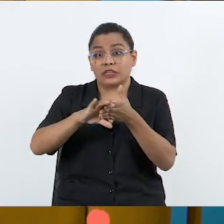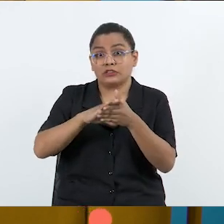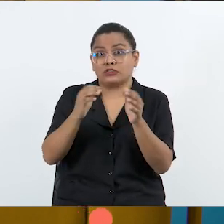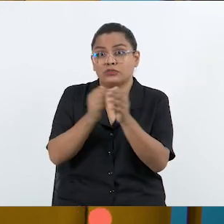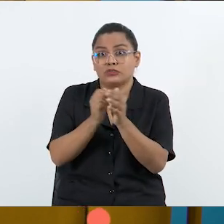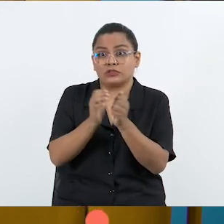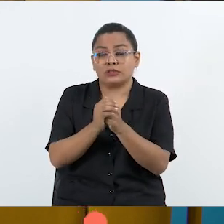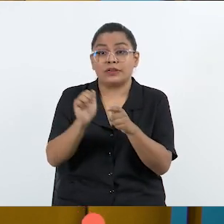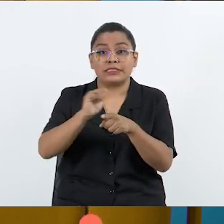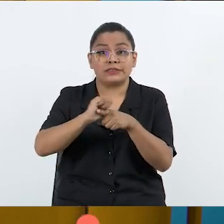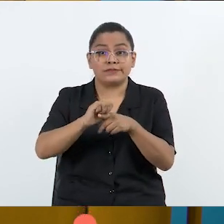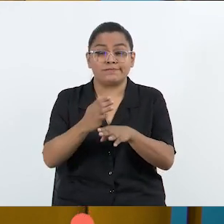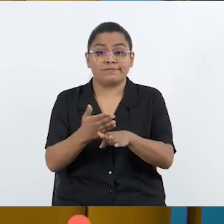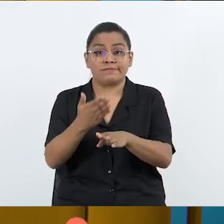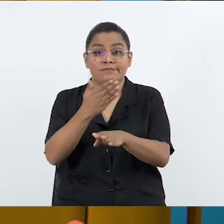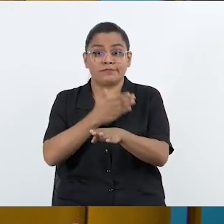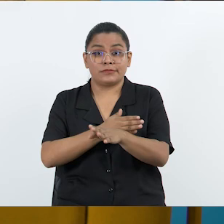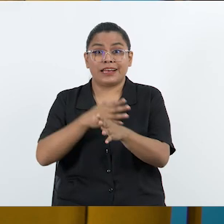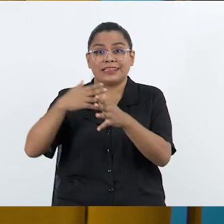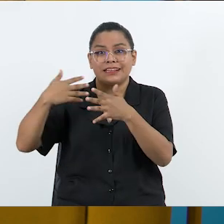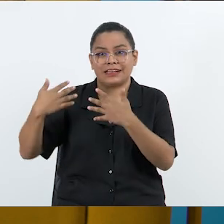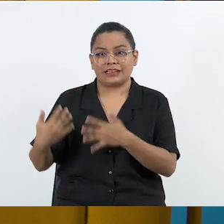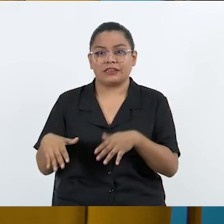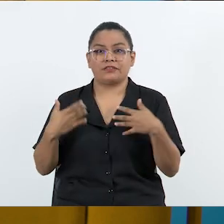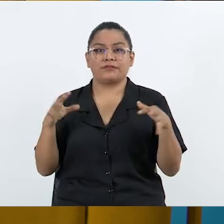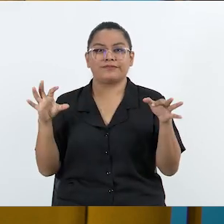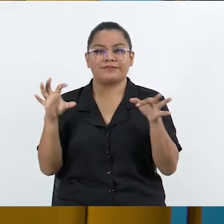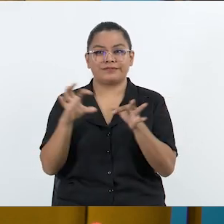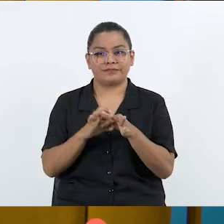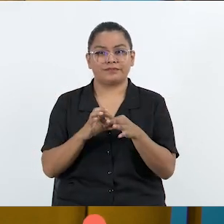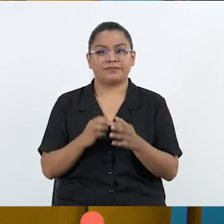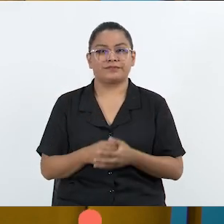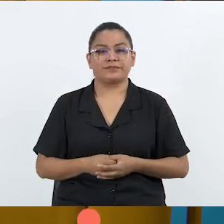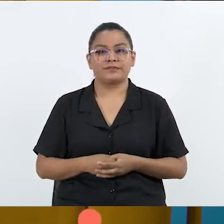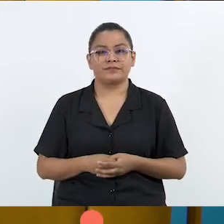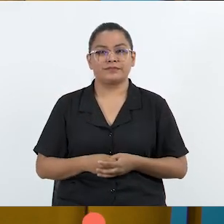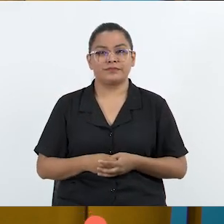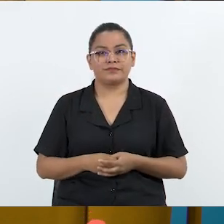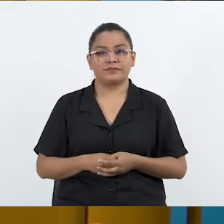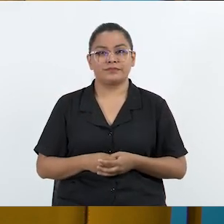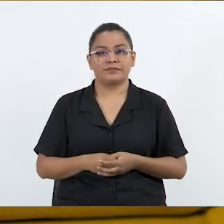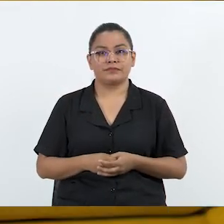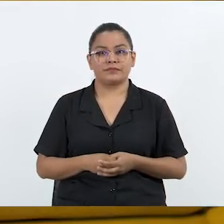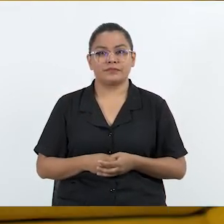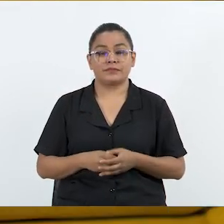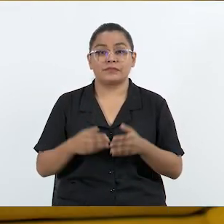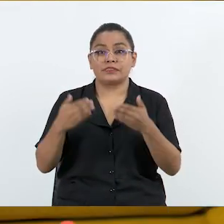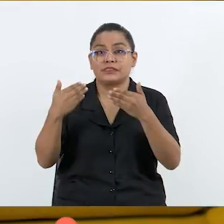problema y la práctica previa en actividades colaborativas.